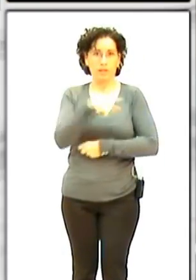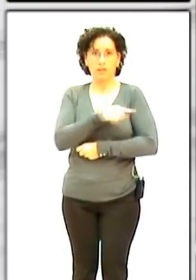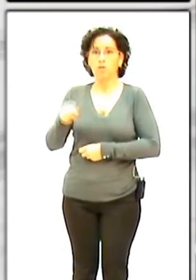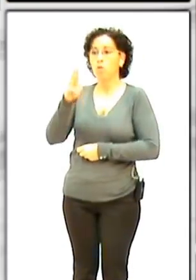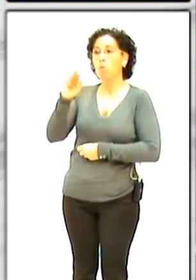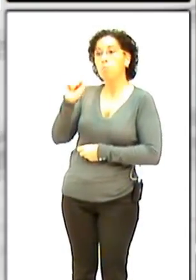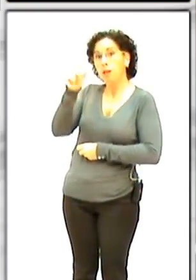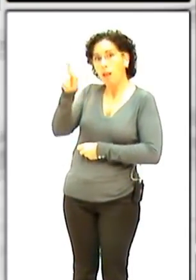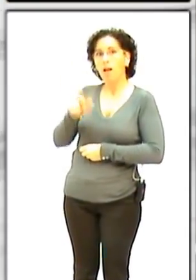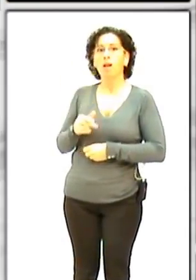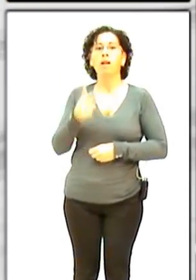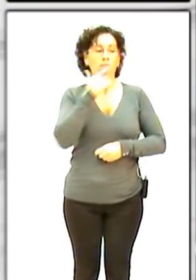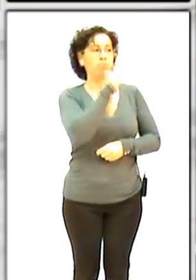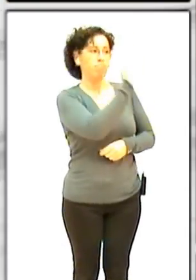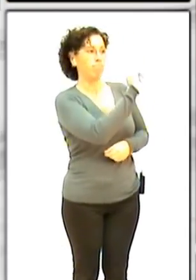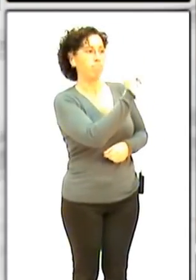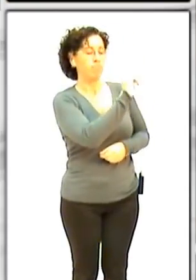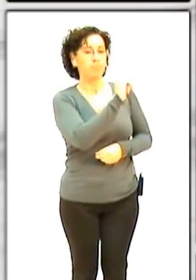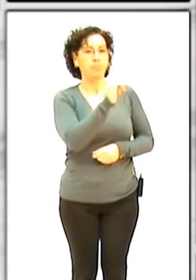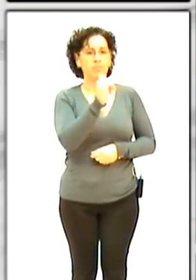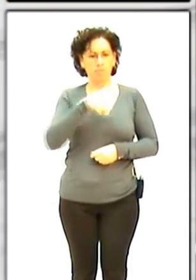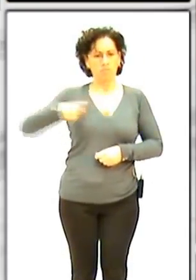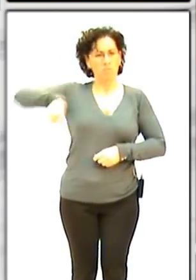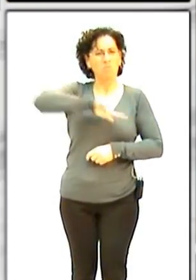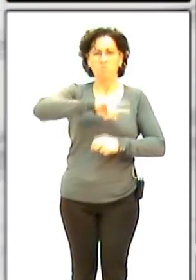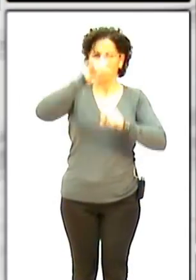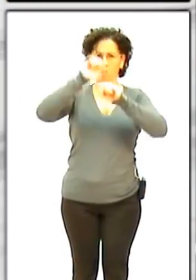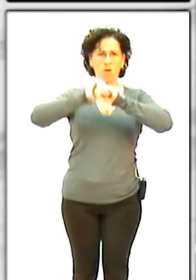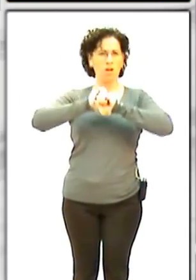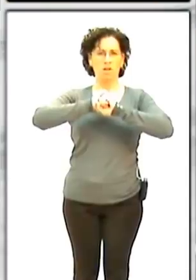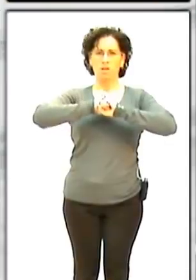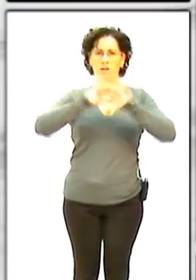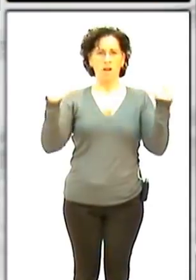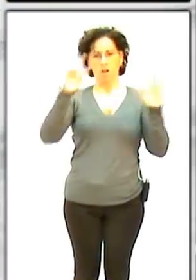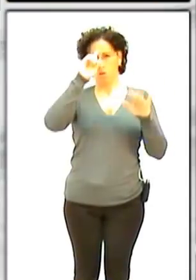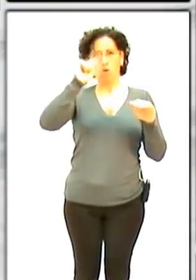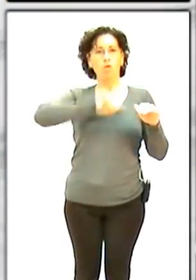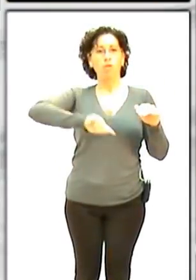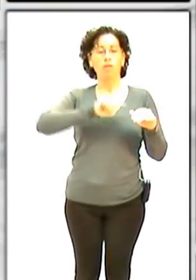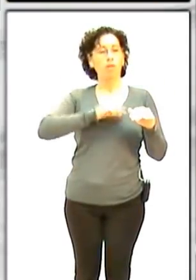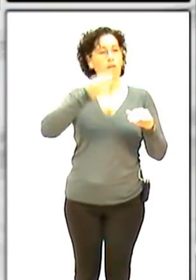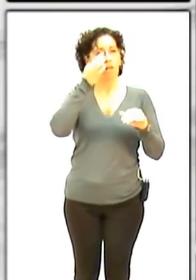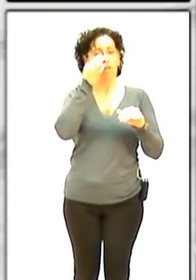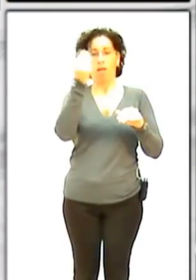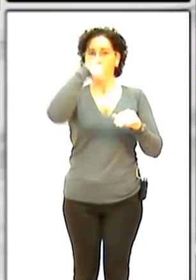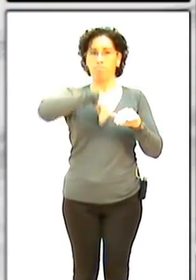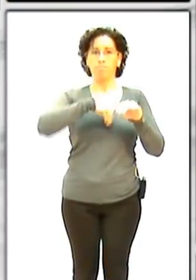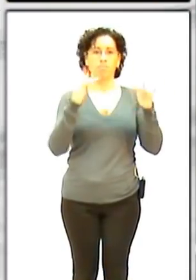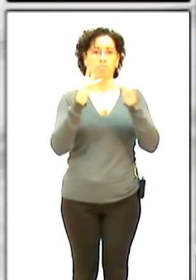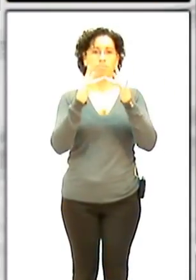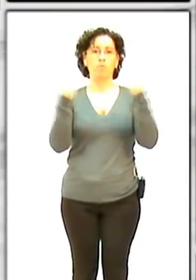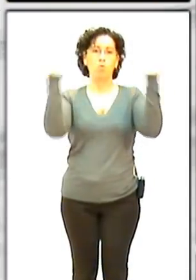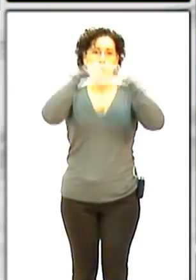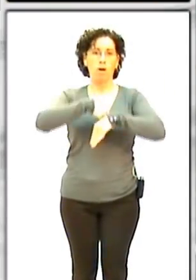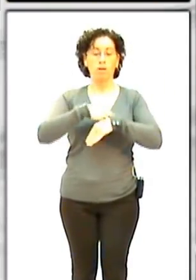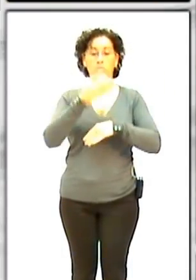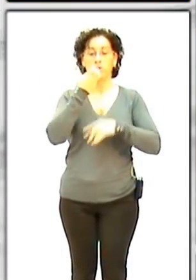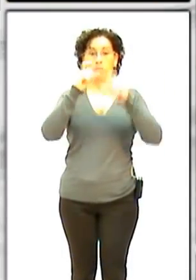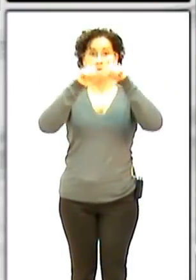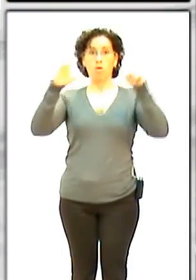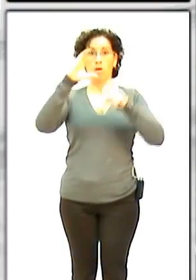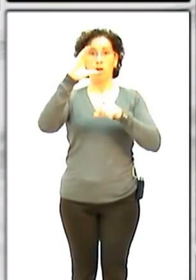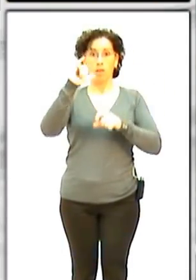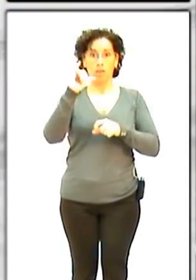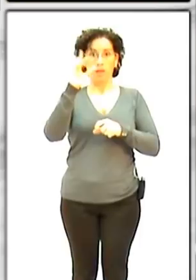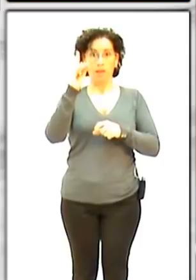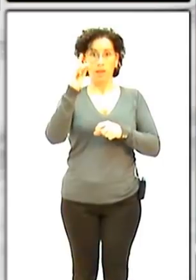estamos completamente concienciados de que existe esa falta de relación entre las instituciones, por ejemplo el CIDAD, con el